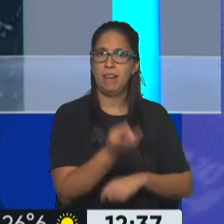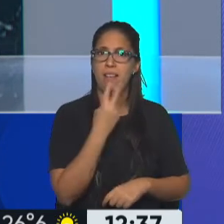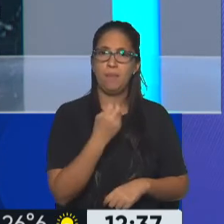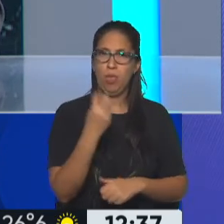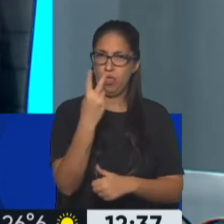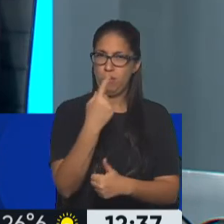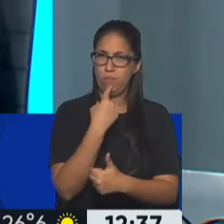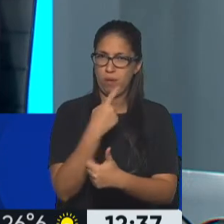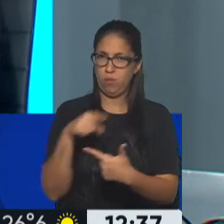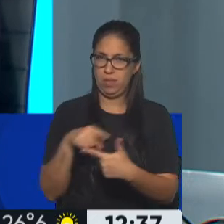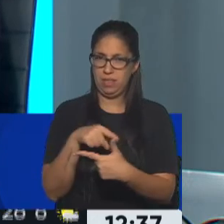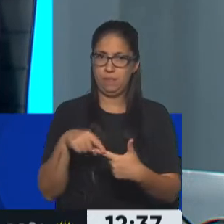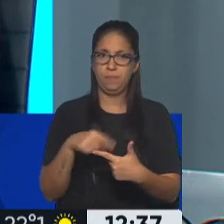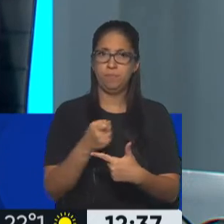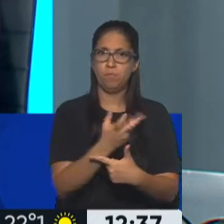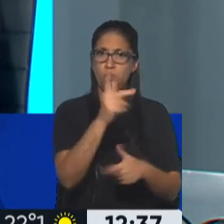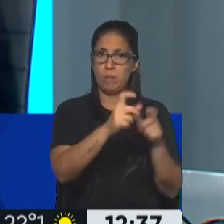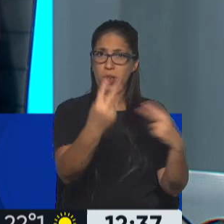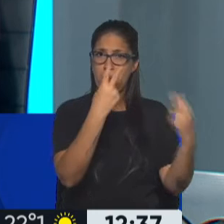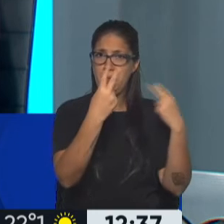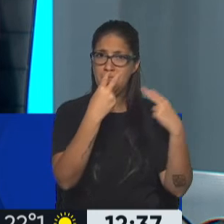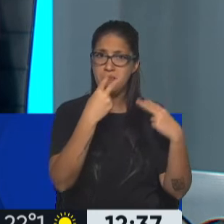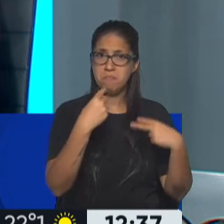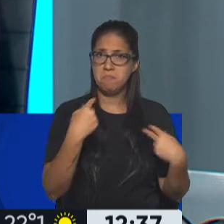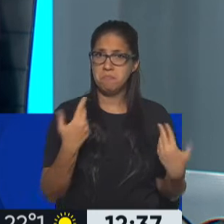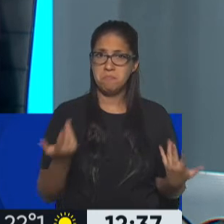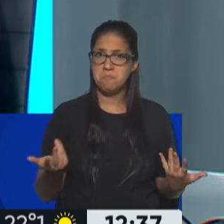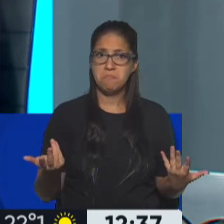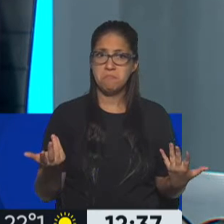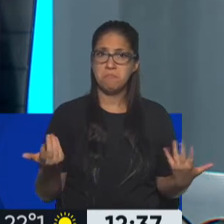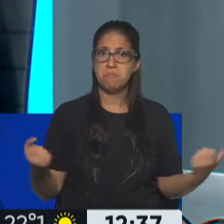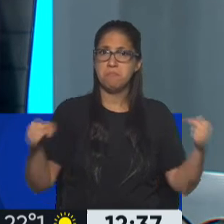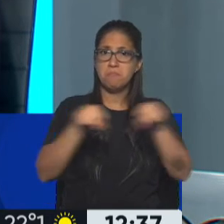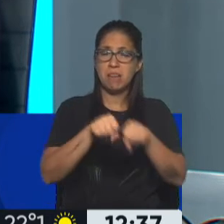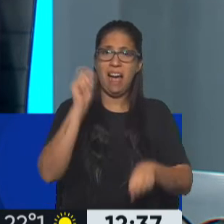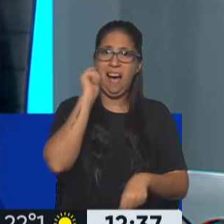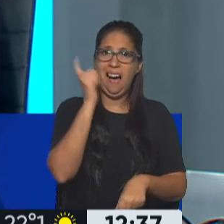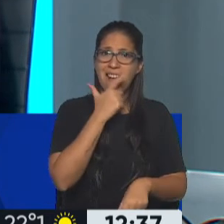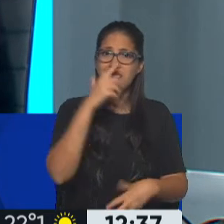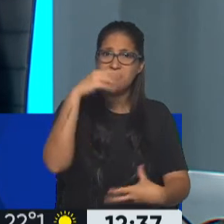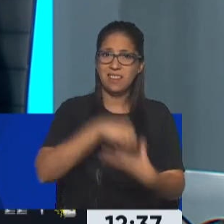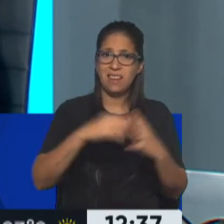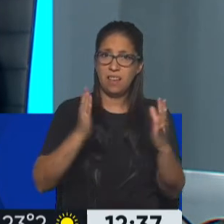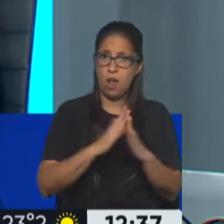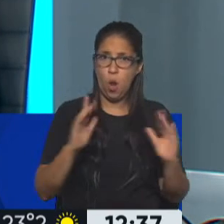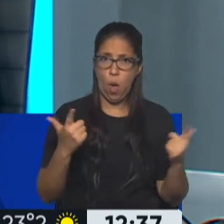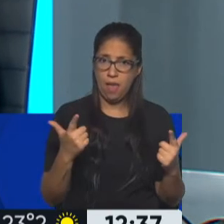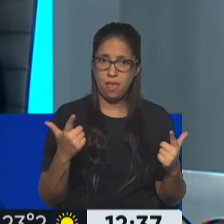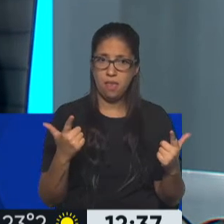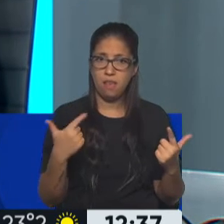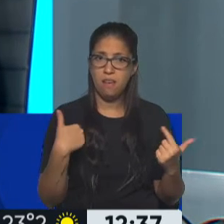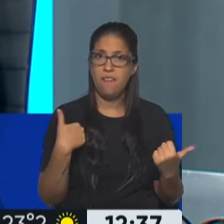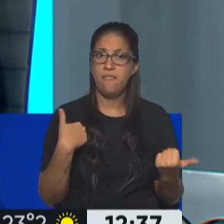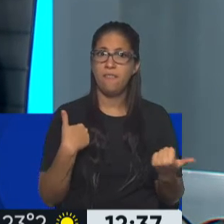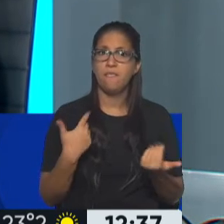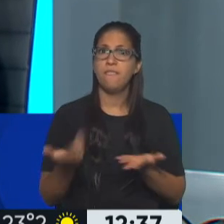en una. La primera, ¿qué pasa con mucha gente que nos está mirando y que no tiene justamente la conexión de gas en casa? Sí. ¿Este aumento tarifario podrá favorecer